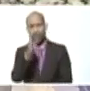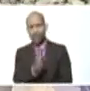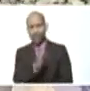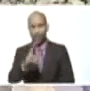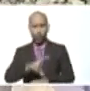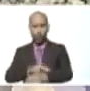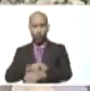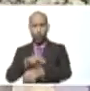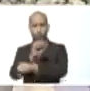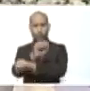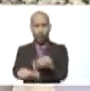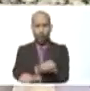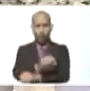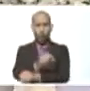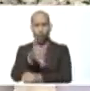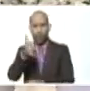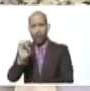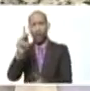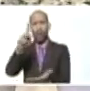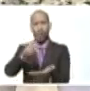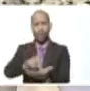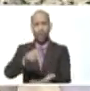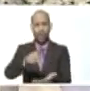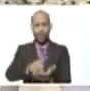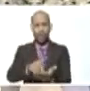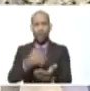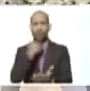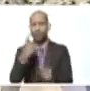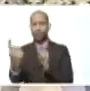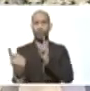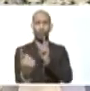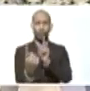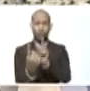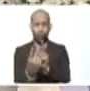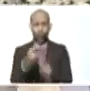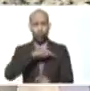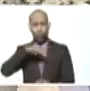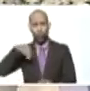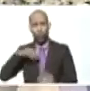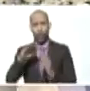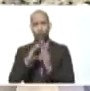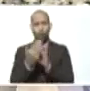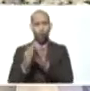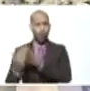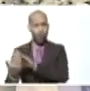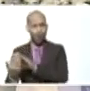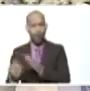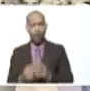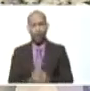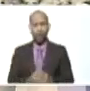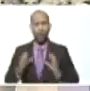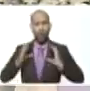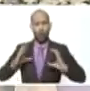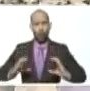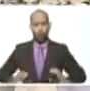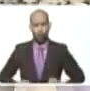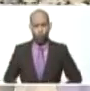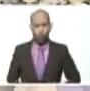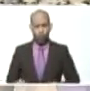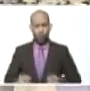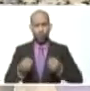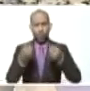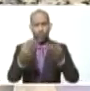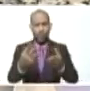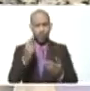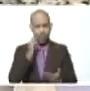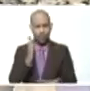Gregorio Hernández se haga presente más cercano a cada una de nuestras comunidades, toma cuerpo en la entrega de estos hermosos